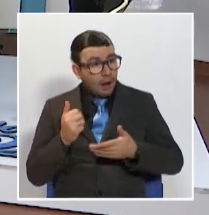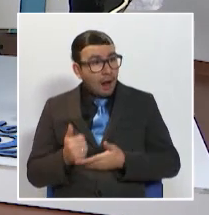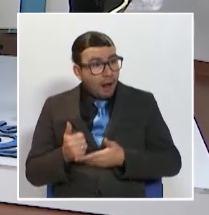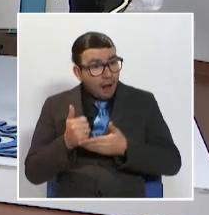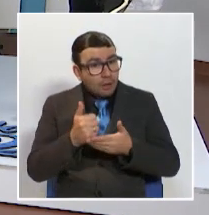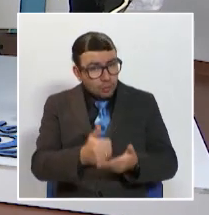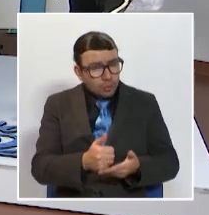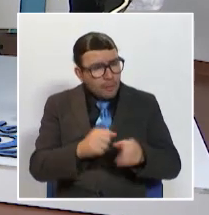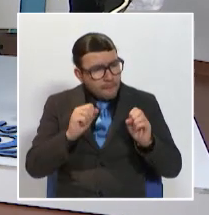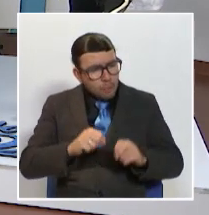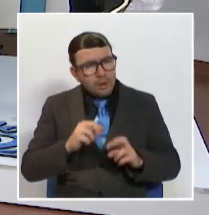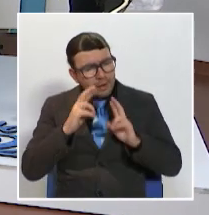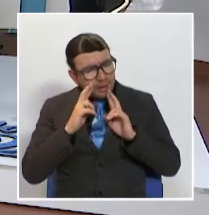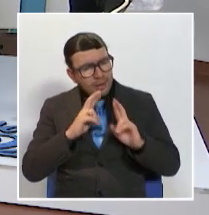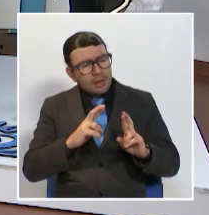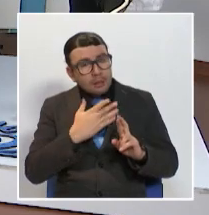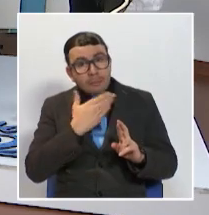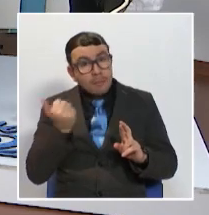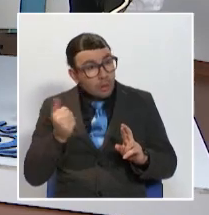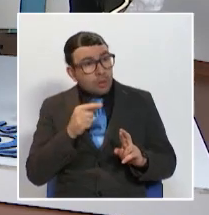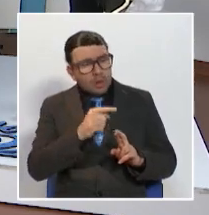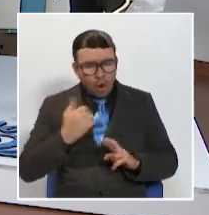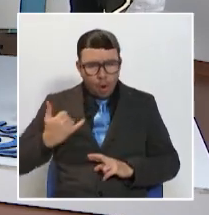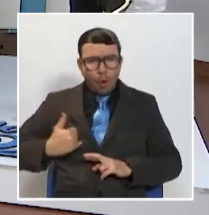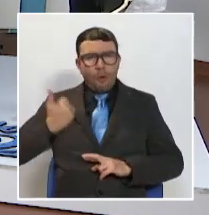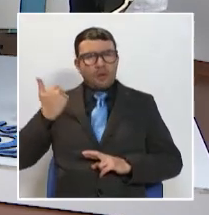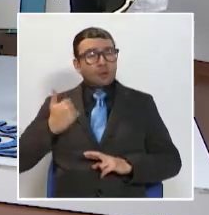terapéuticas responden mejor por su juventud.